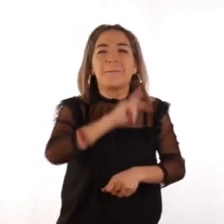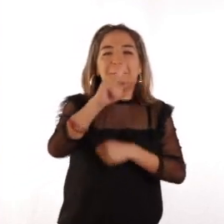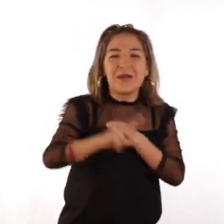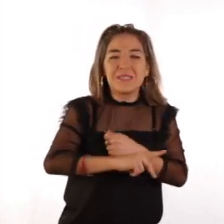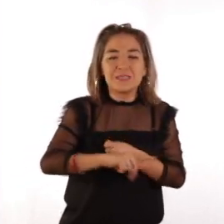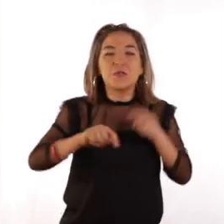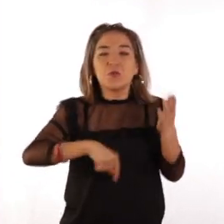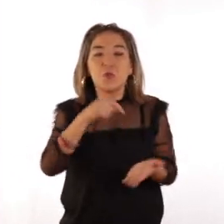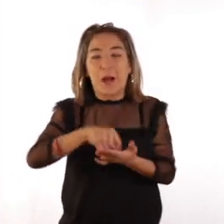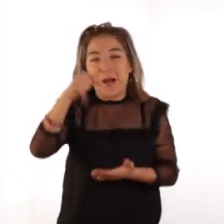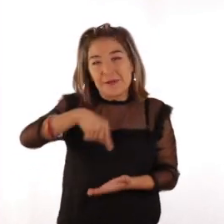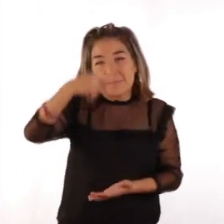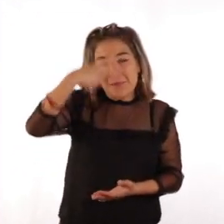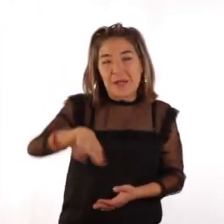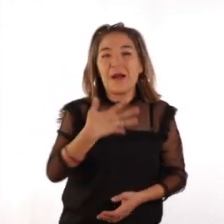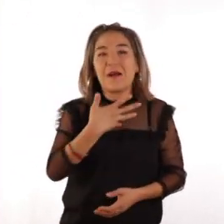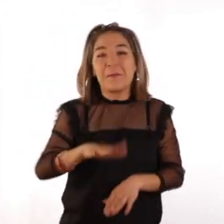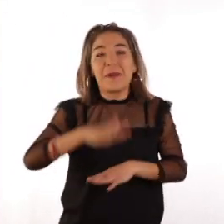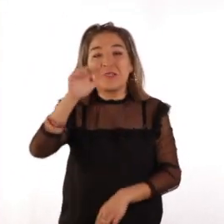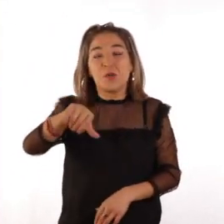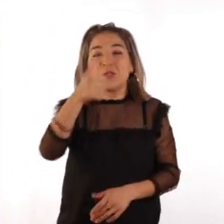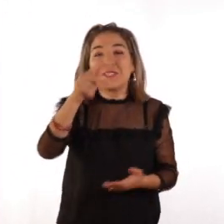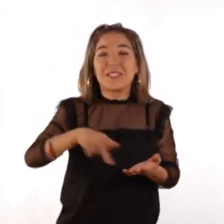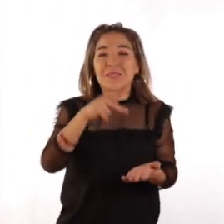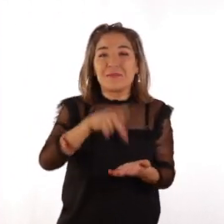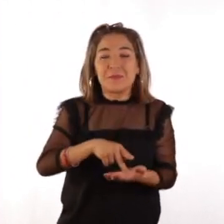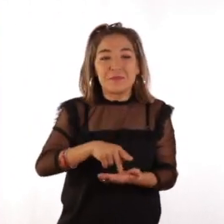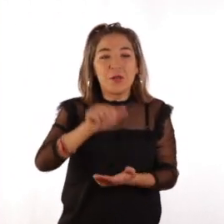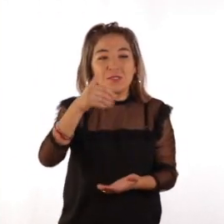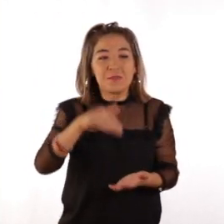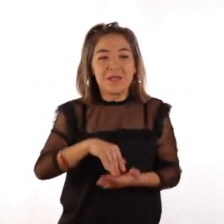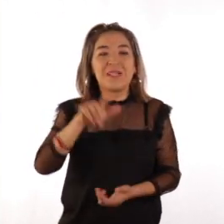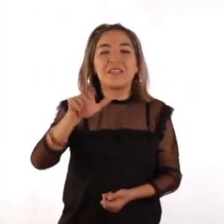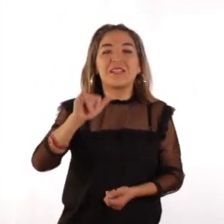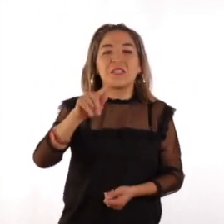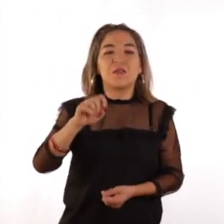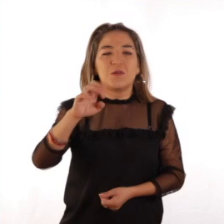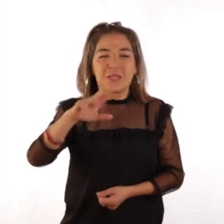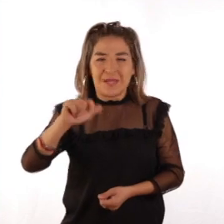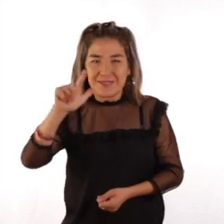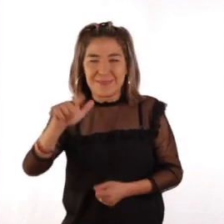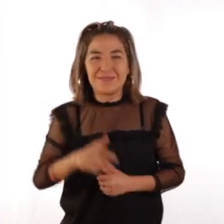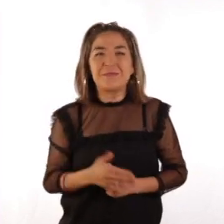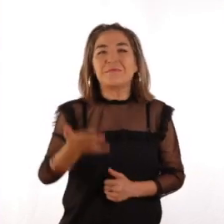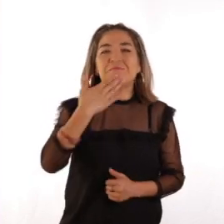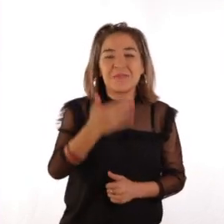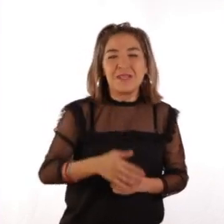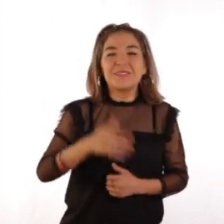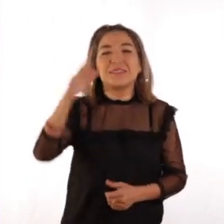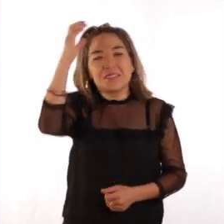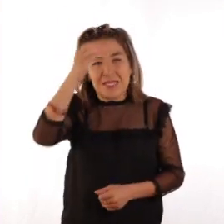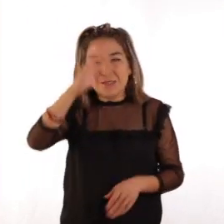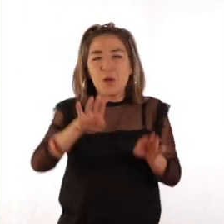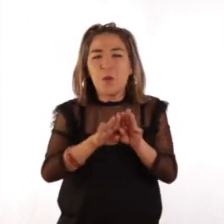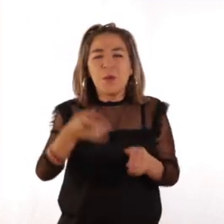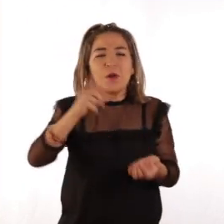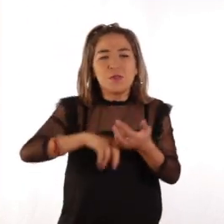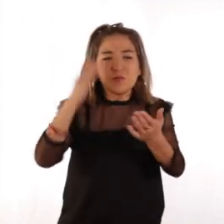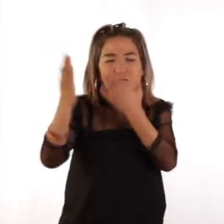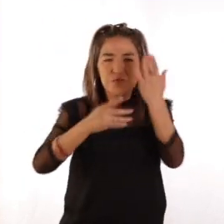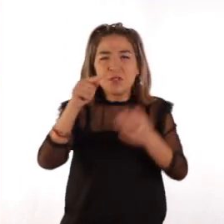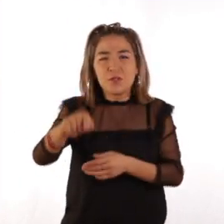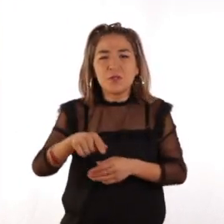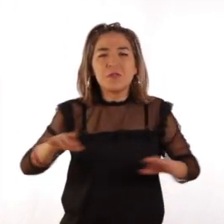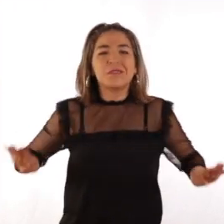de un país o territorio. México cuenta con más de 11,000 kilómetros de esta. Litoral. Ciencia deductiva que estudia